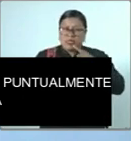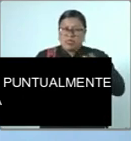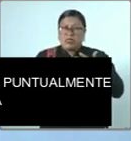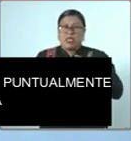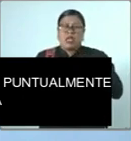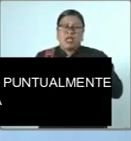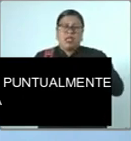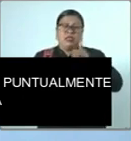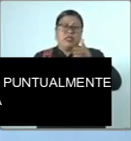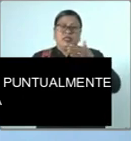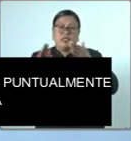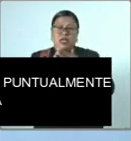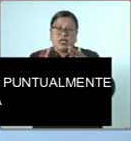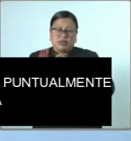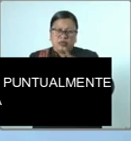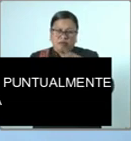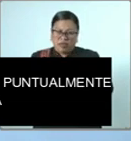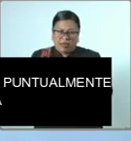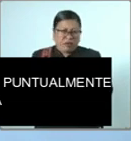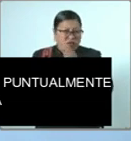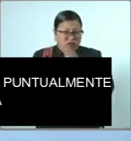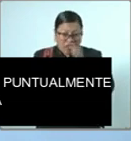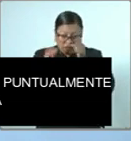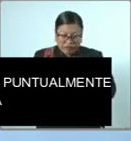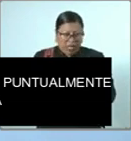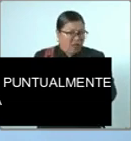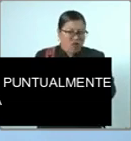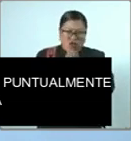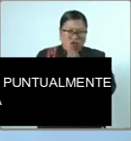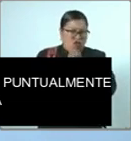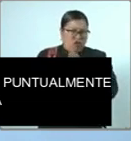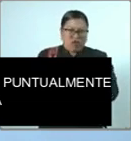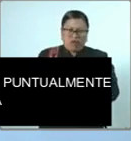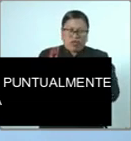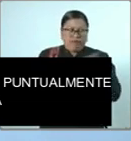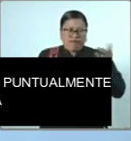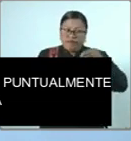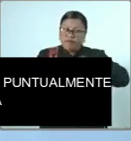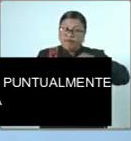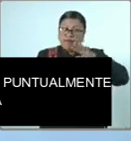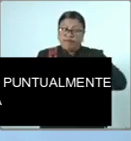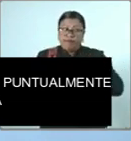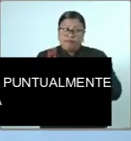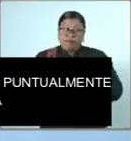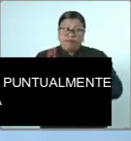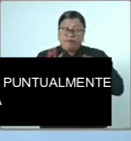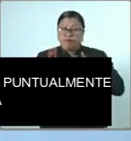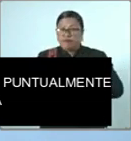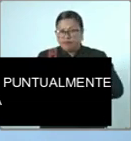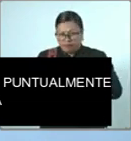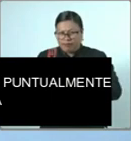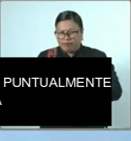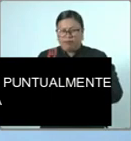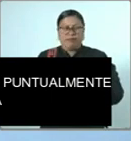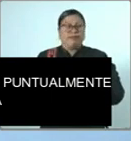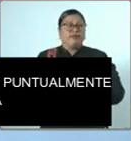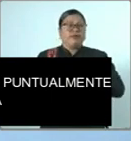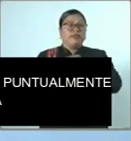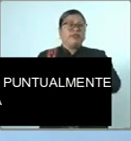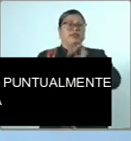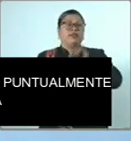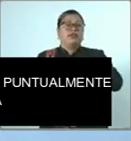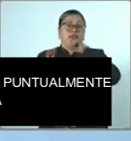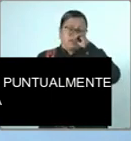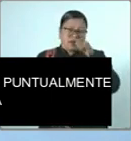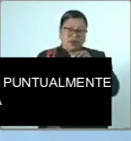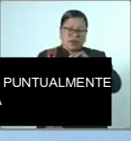6 casas afectadas. No está todavía la estadística hasta que nos confirmen exactamente qué daños tuvieron. En la Sierra Juárez, en